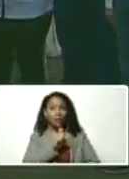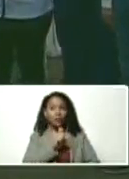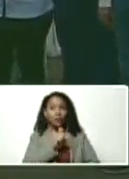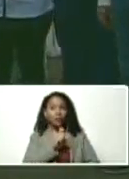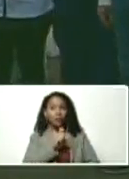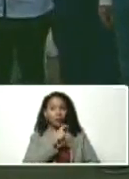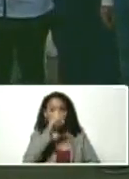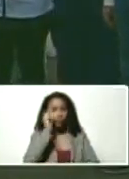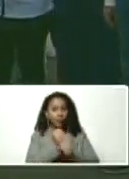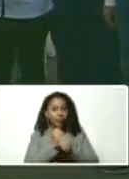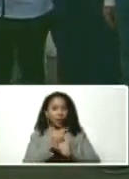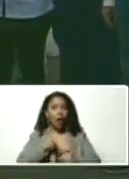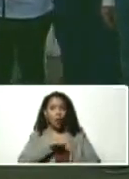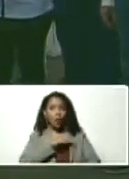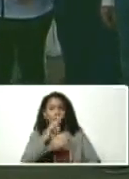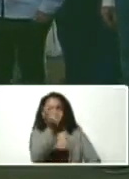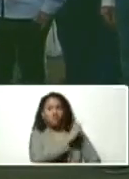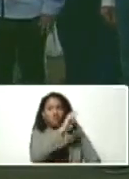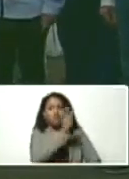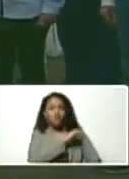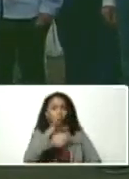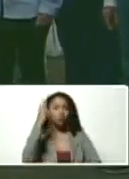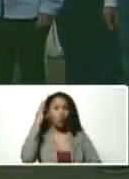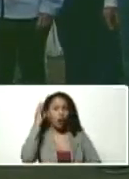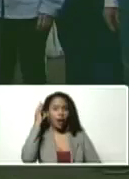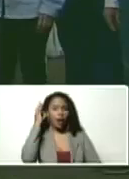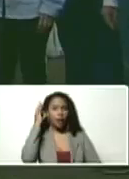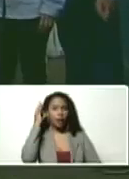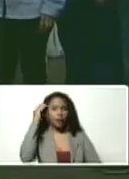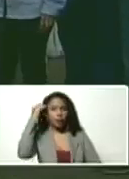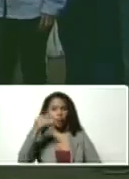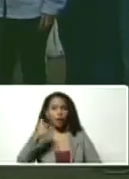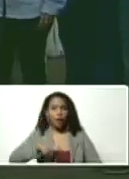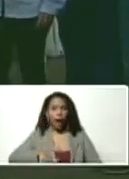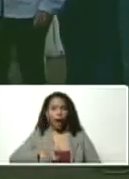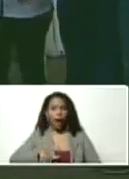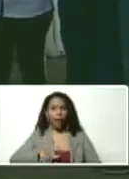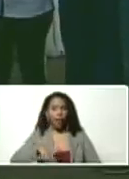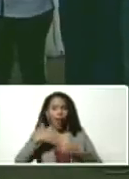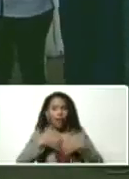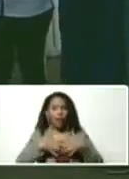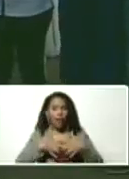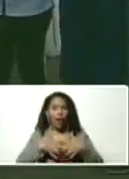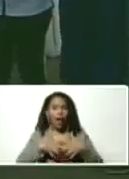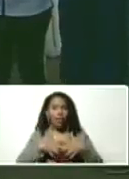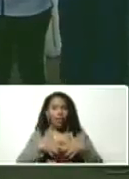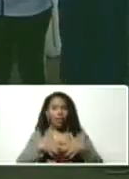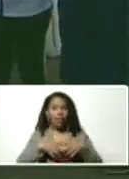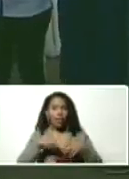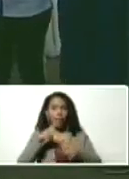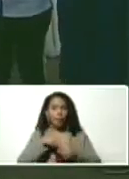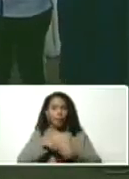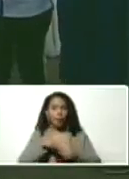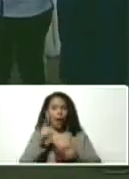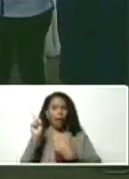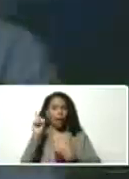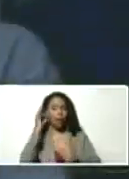30 años, y es nuestra gerenta general de esta planta de Propilven. Ella,